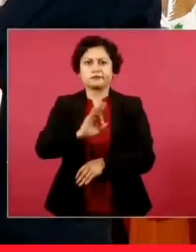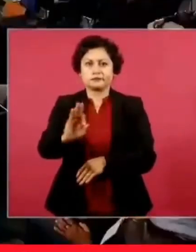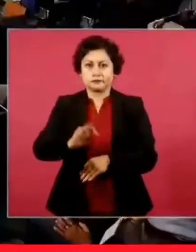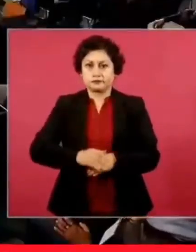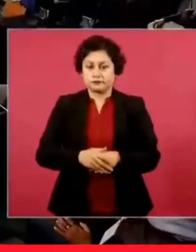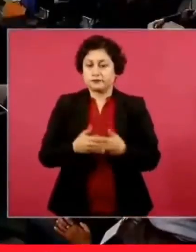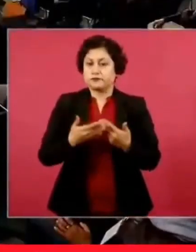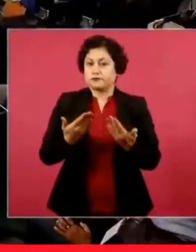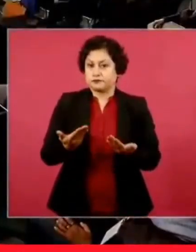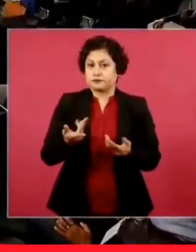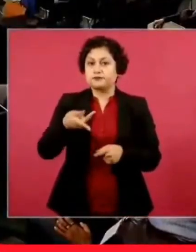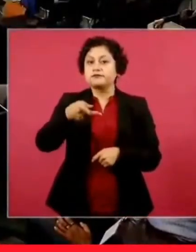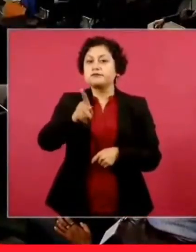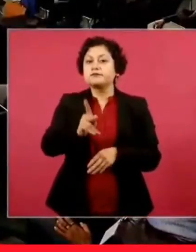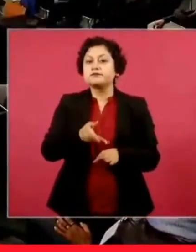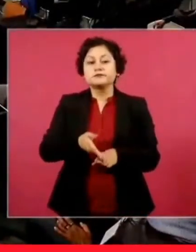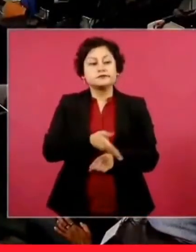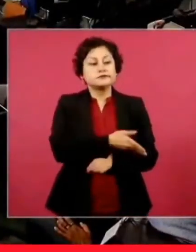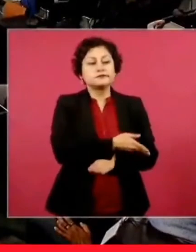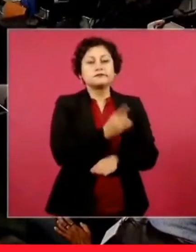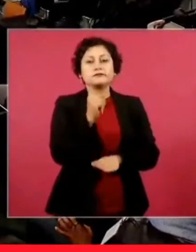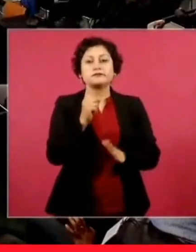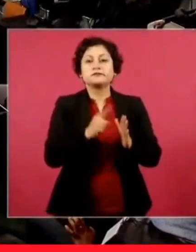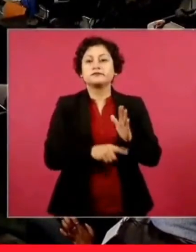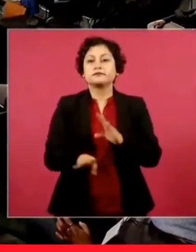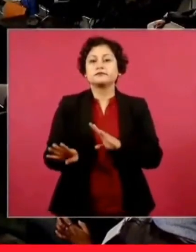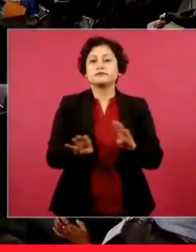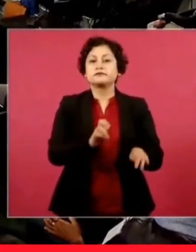el modelo neoliberal en el 83,